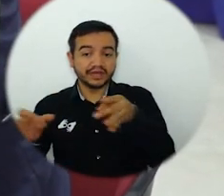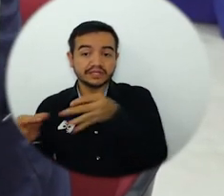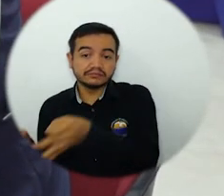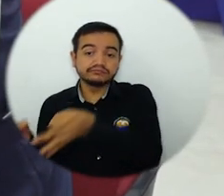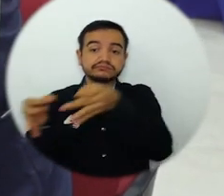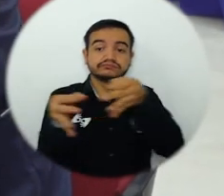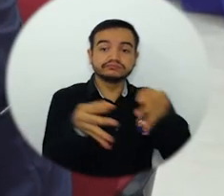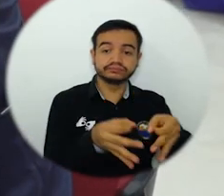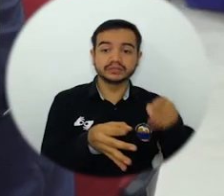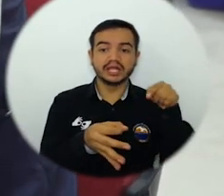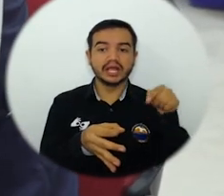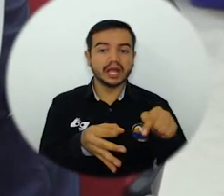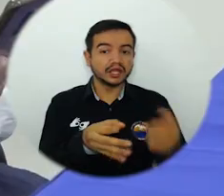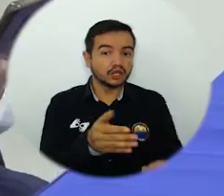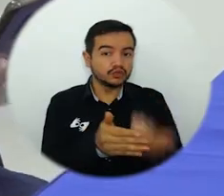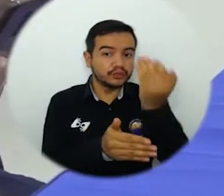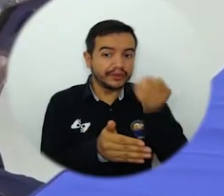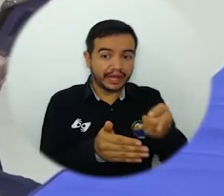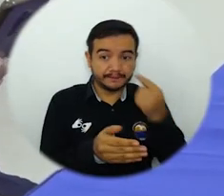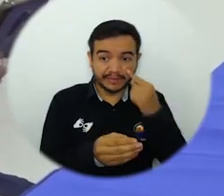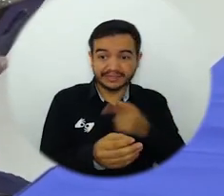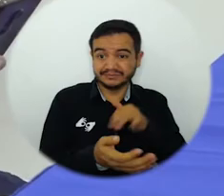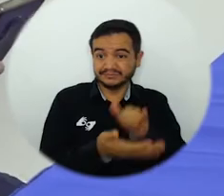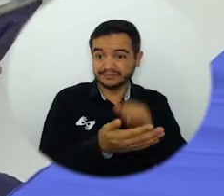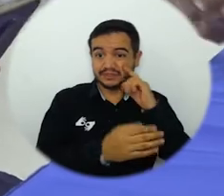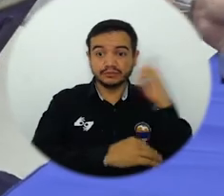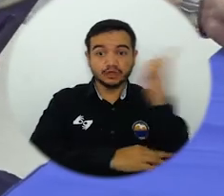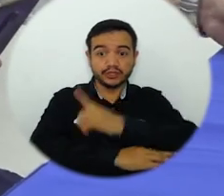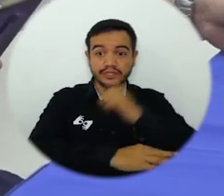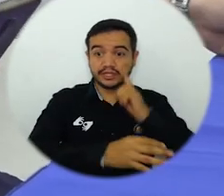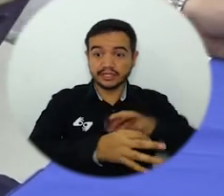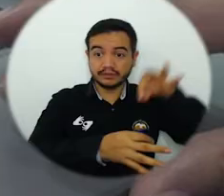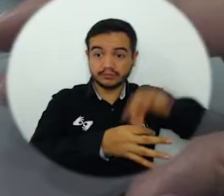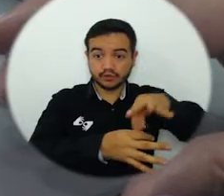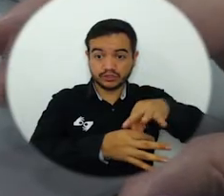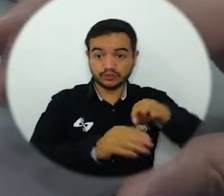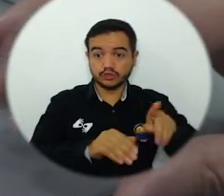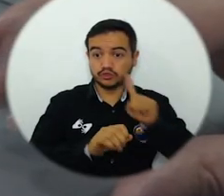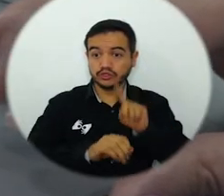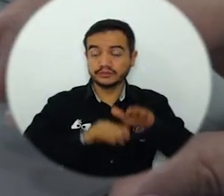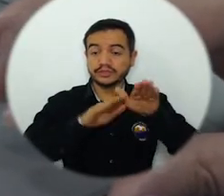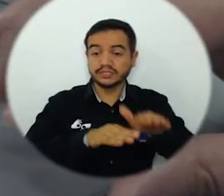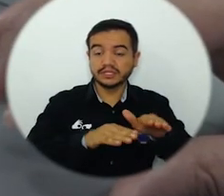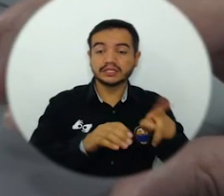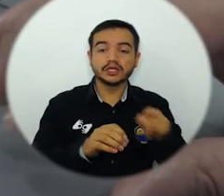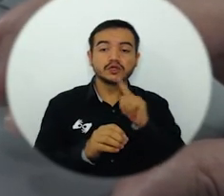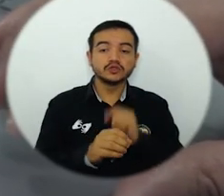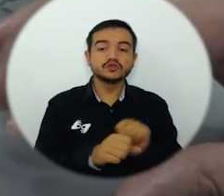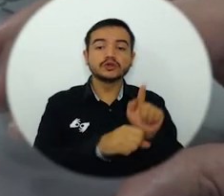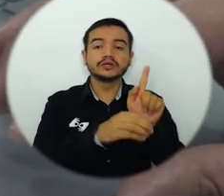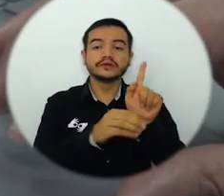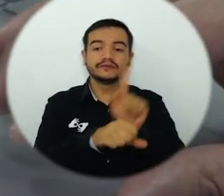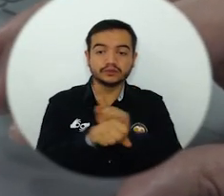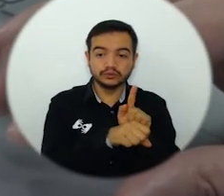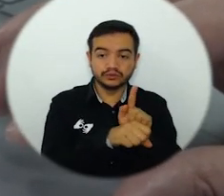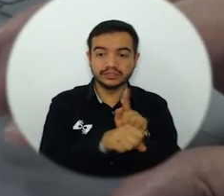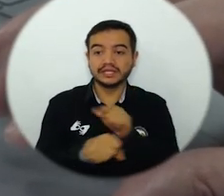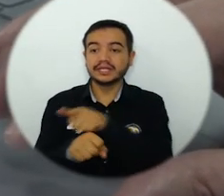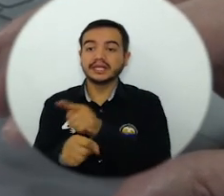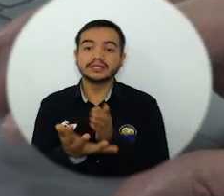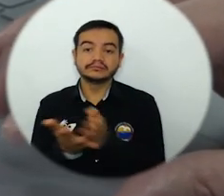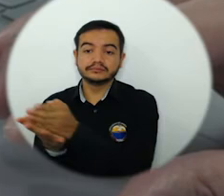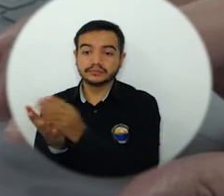la jornada de votación virtual de las elecciones de representantes ante los consejos de facultad, consejos de programas y comité interno